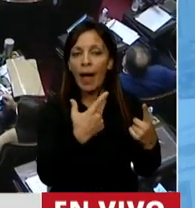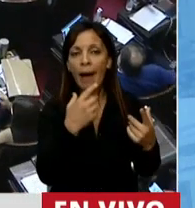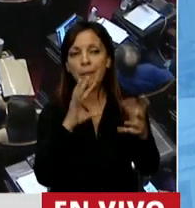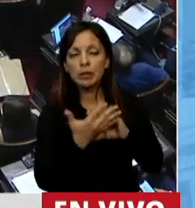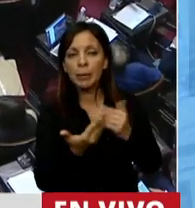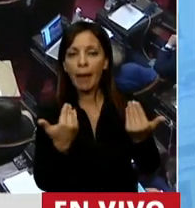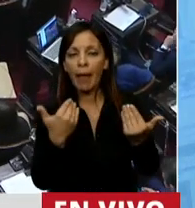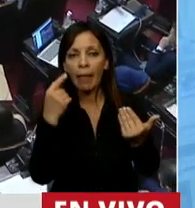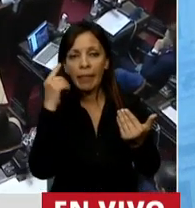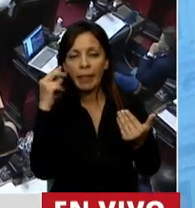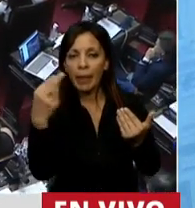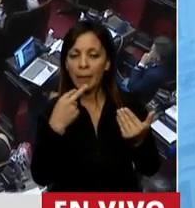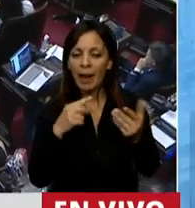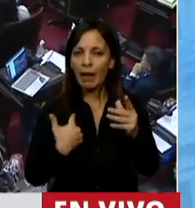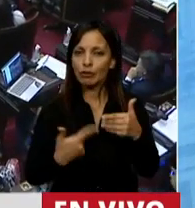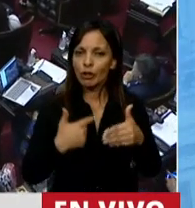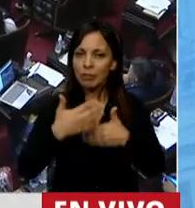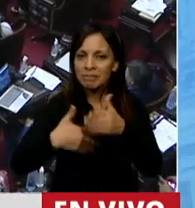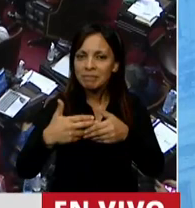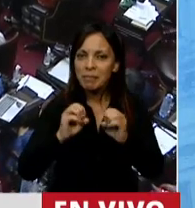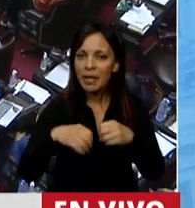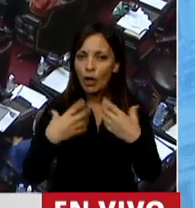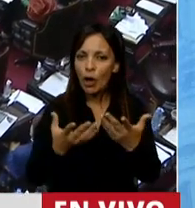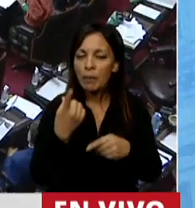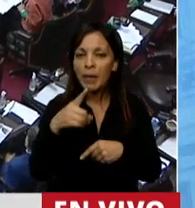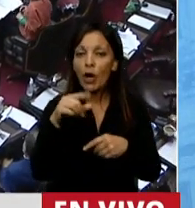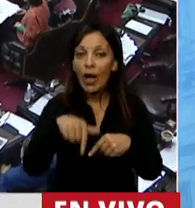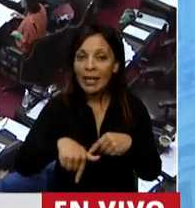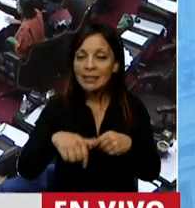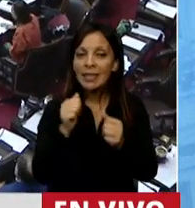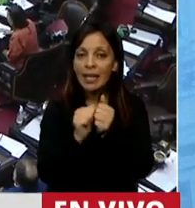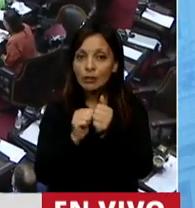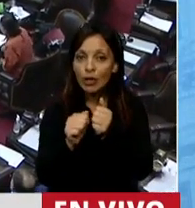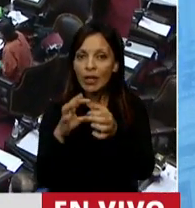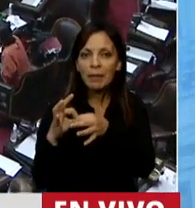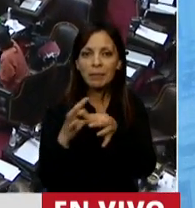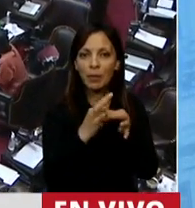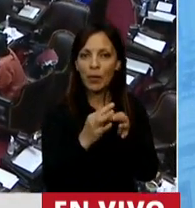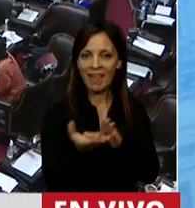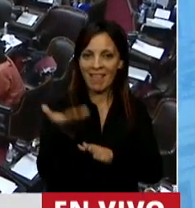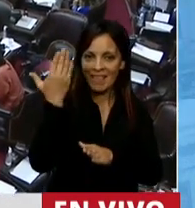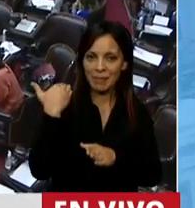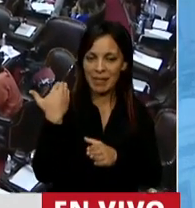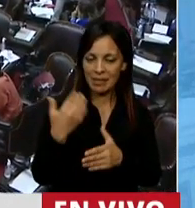ver lo mejor de nosotros mismos. Pero esta historia tiene que ver con aquella historia.